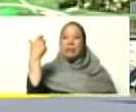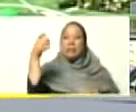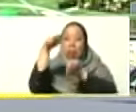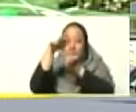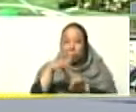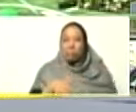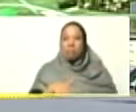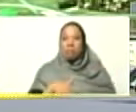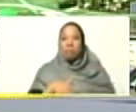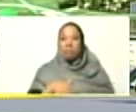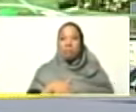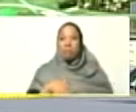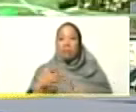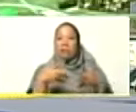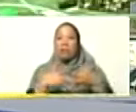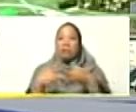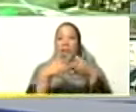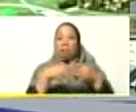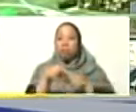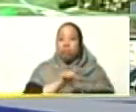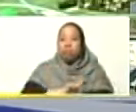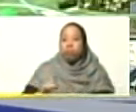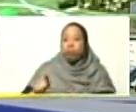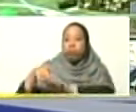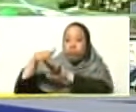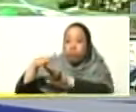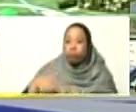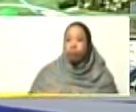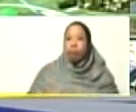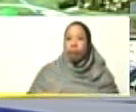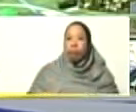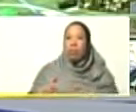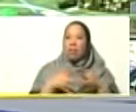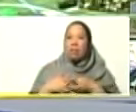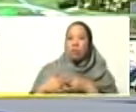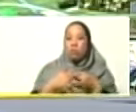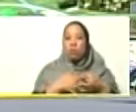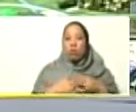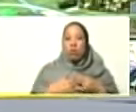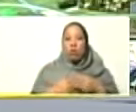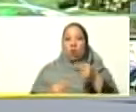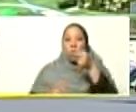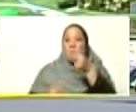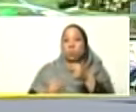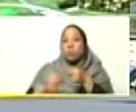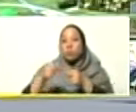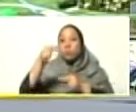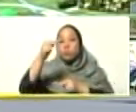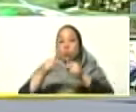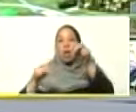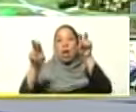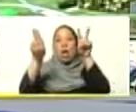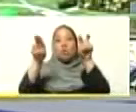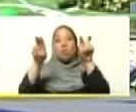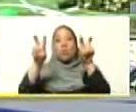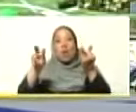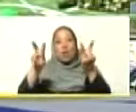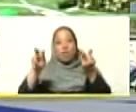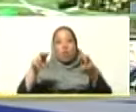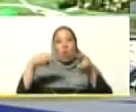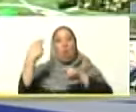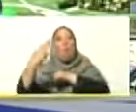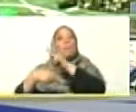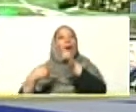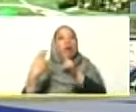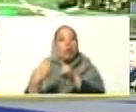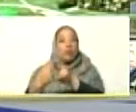post-imperialista, post-neoliberal. Es la dinámica que yo llamo de la construcción de la nueva humanidad. Y la nueva humanidad la